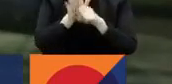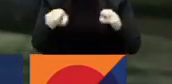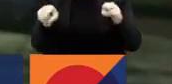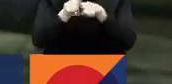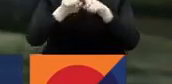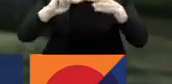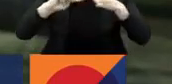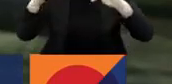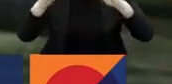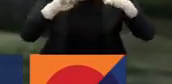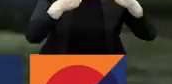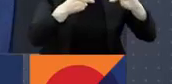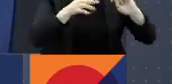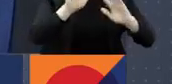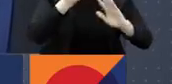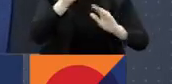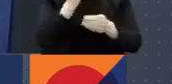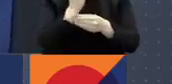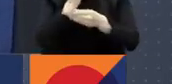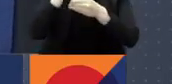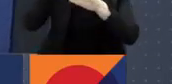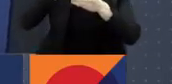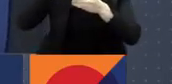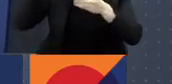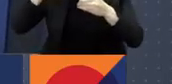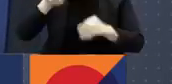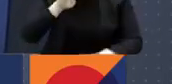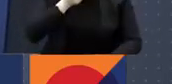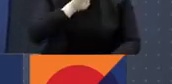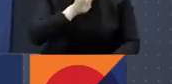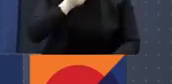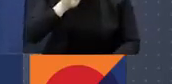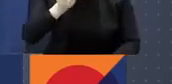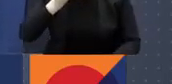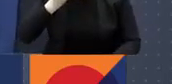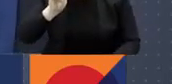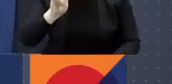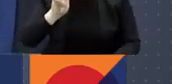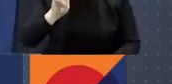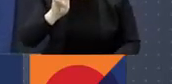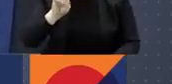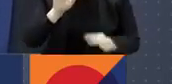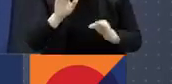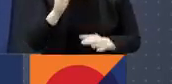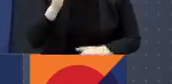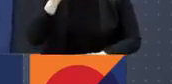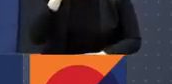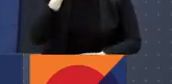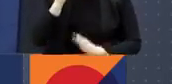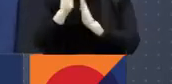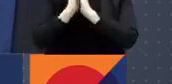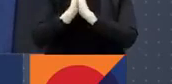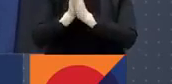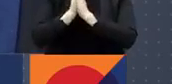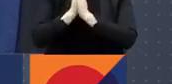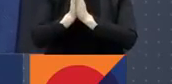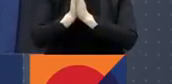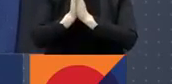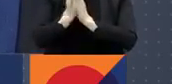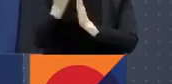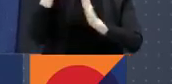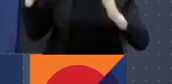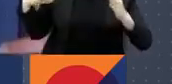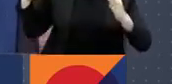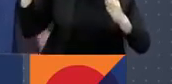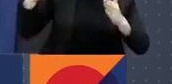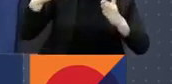y procesar las 443 pruebas que el distrito tomó entre diciembre de 2020 y el pasado 7